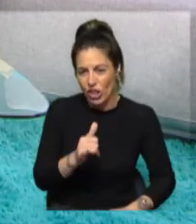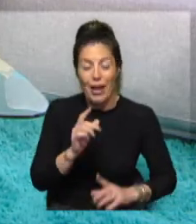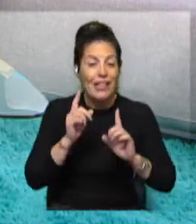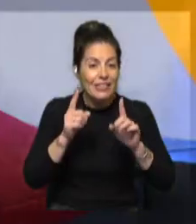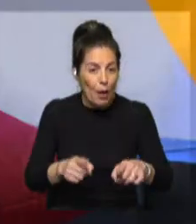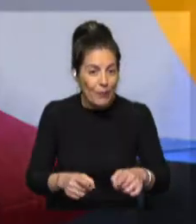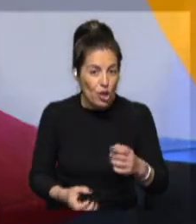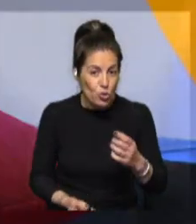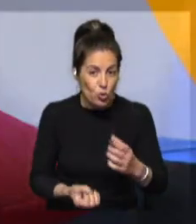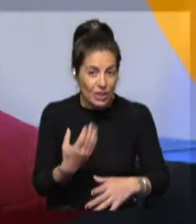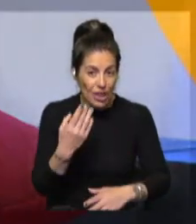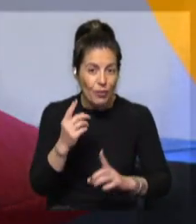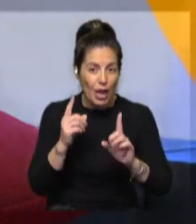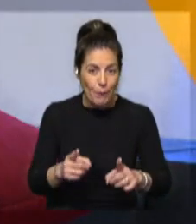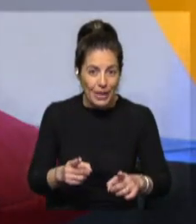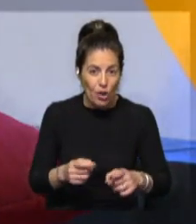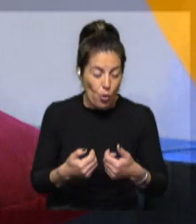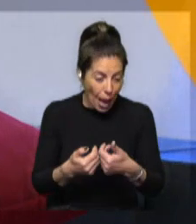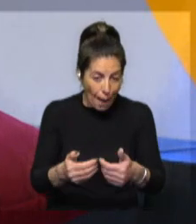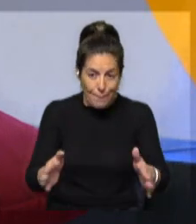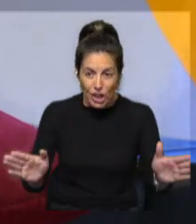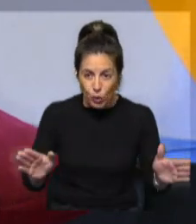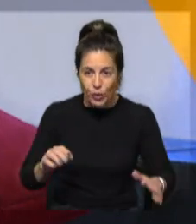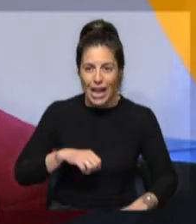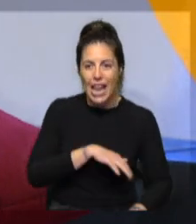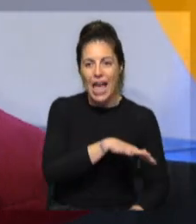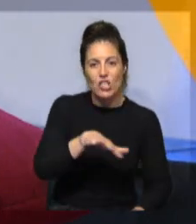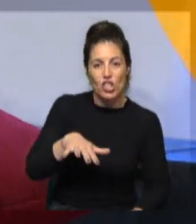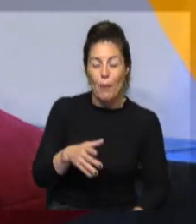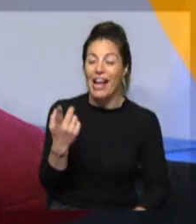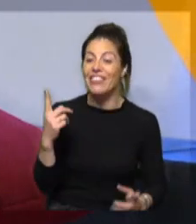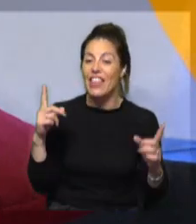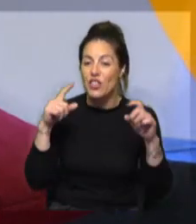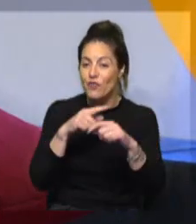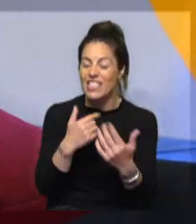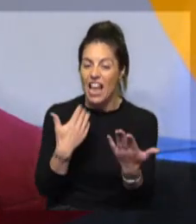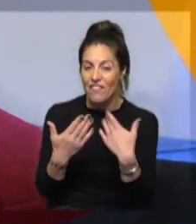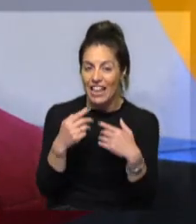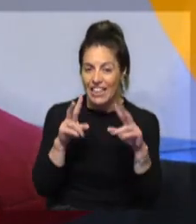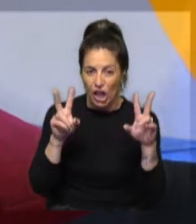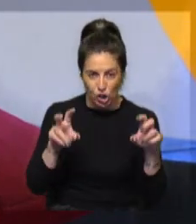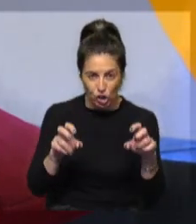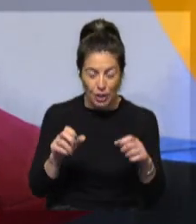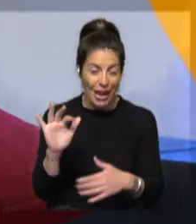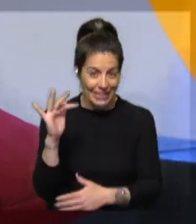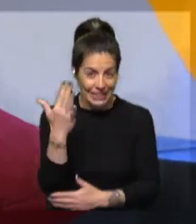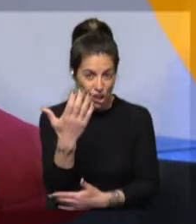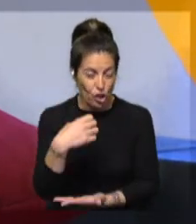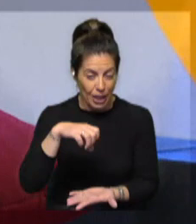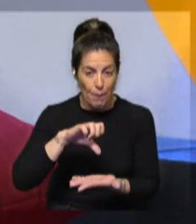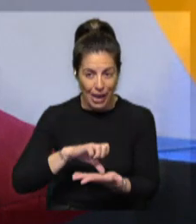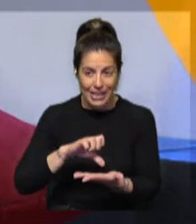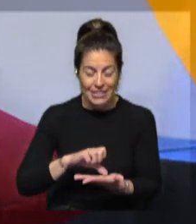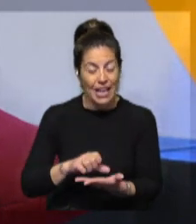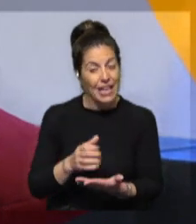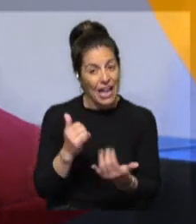están surgiendo y surgen porque hay una apertura en la sociedad, porque era muy difícil hasta hablar de estos temas en el interior del país hasta no hace